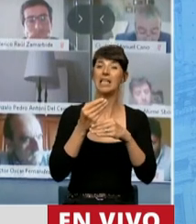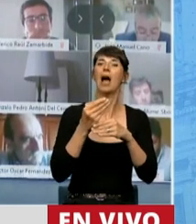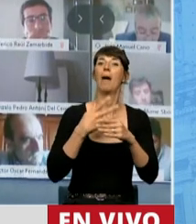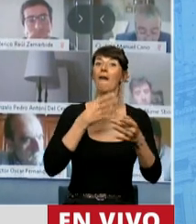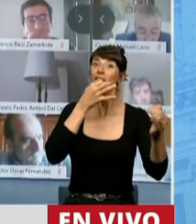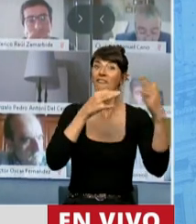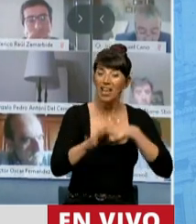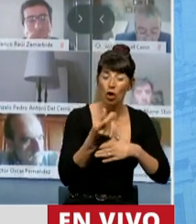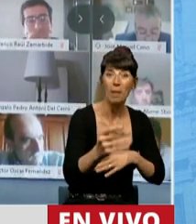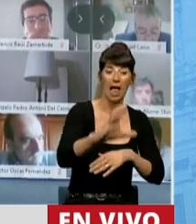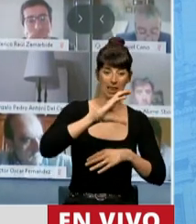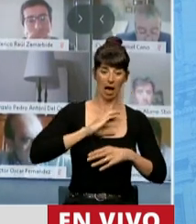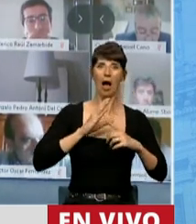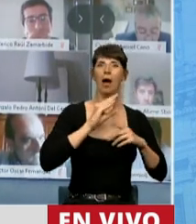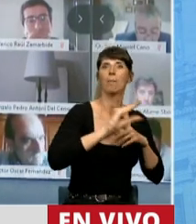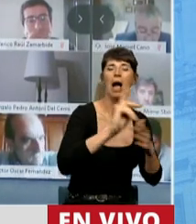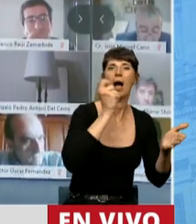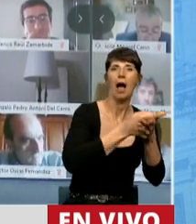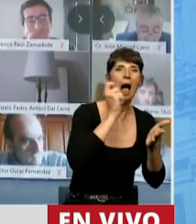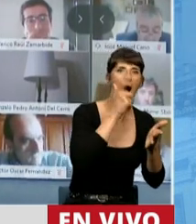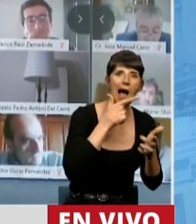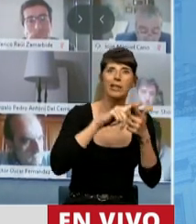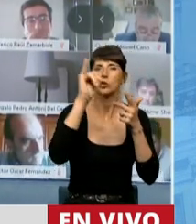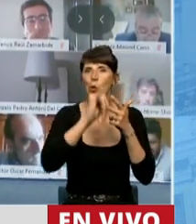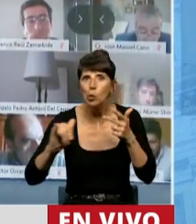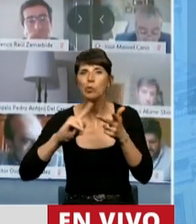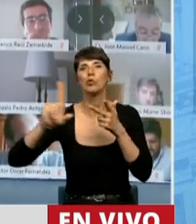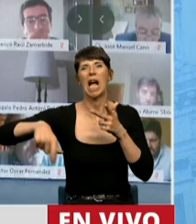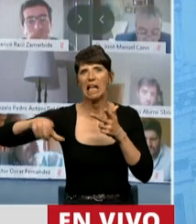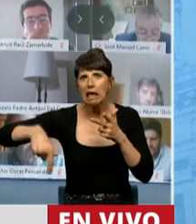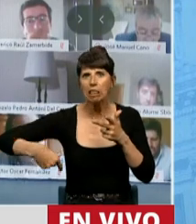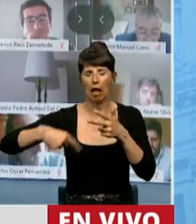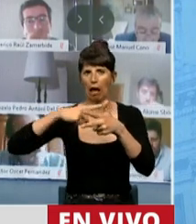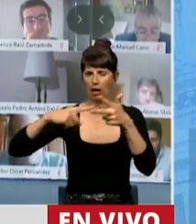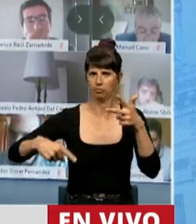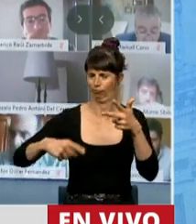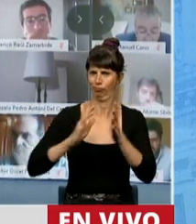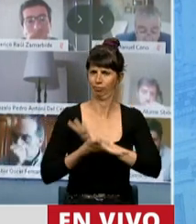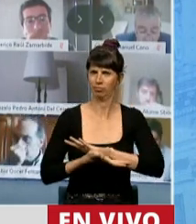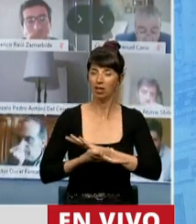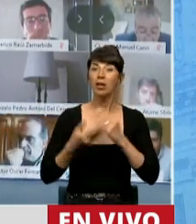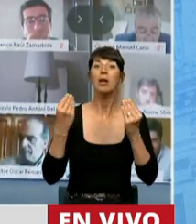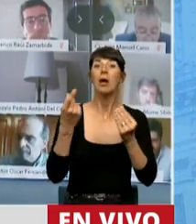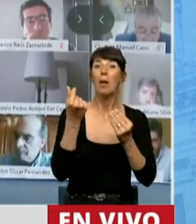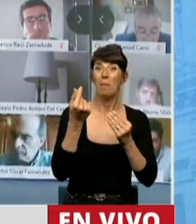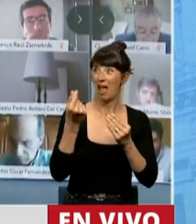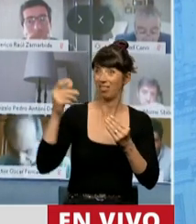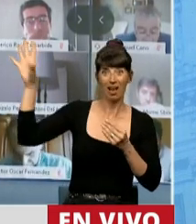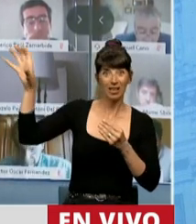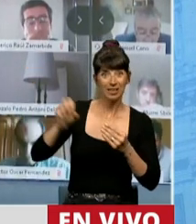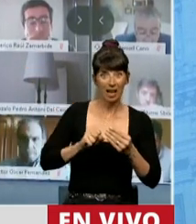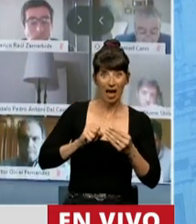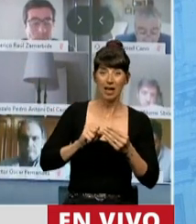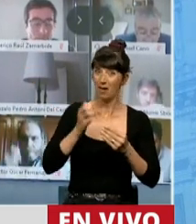el gas y la tarjeta de crédito se estima además que el dinero eh del blanqueo para pagar la